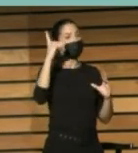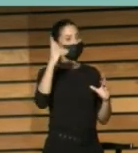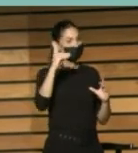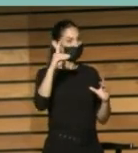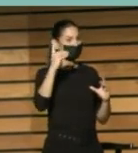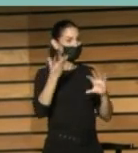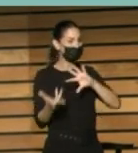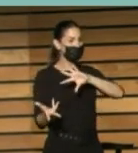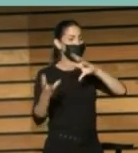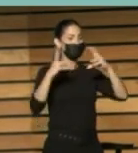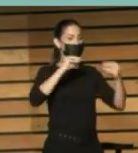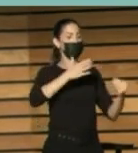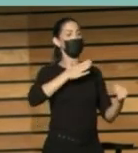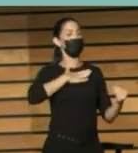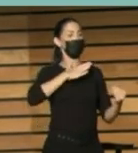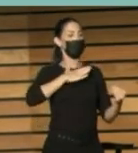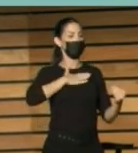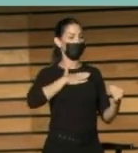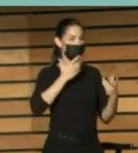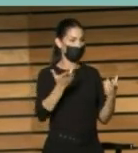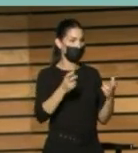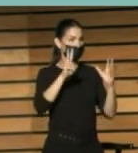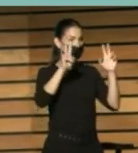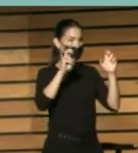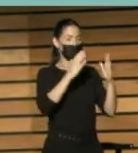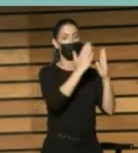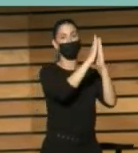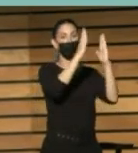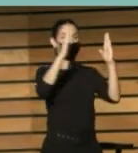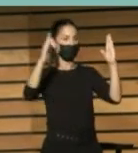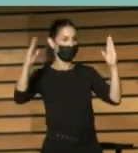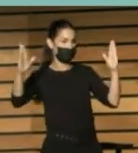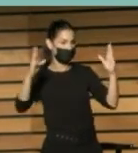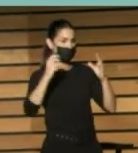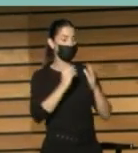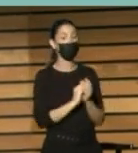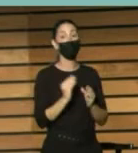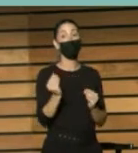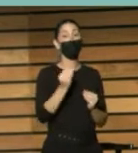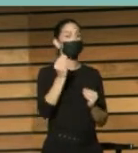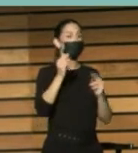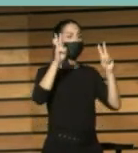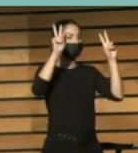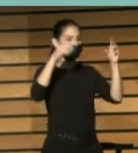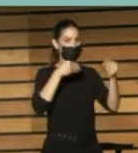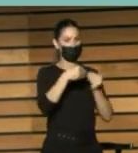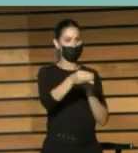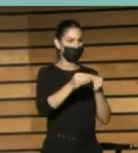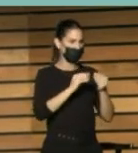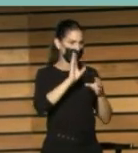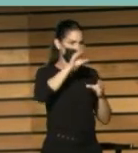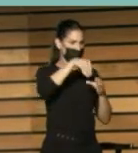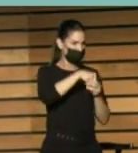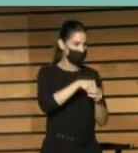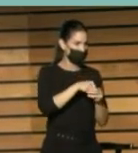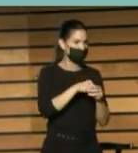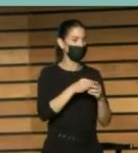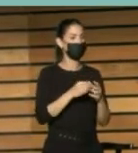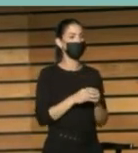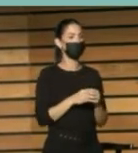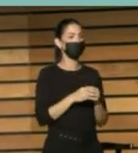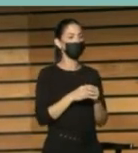nuestro patrimonio bibliográfico, y esa mejora del catálogo colectivo que también hacemos de